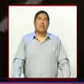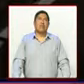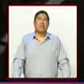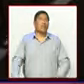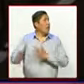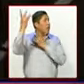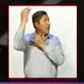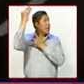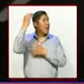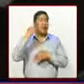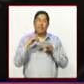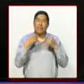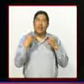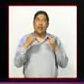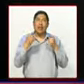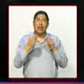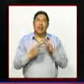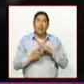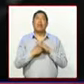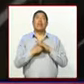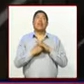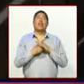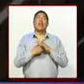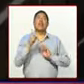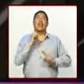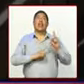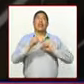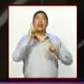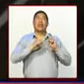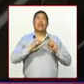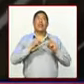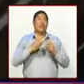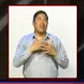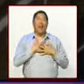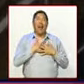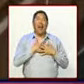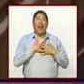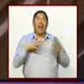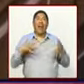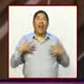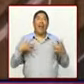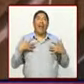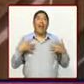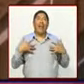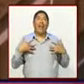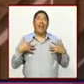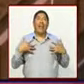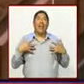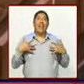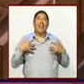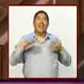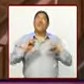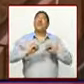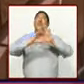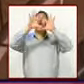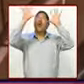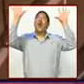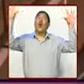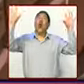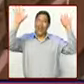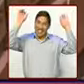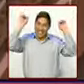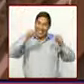La esperanza es lo último que se pierde y de repente pasa algo que seguramente puso su corazón muy alegre. Se encienden las luces. Ahora